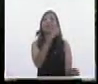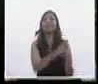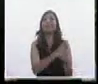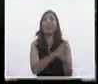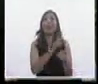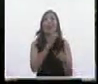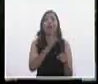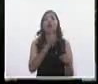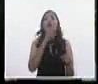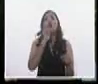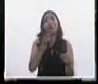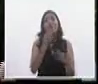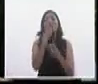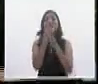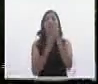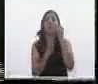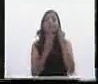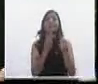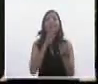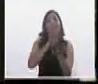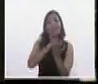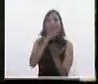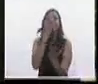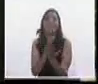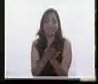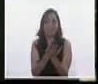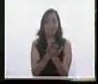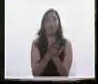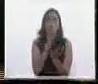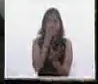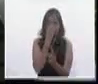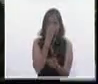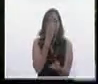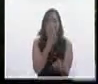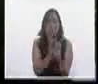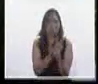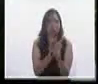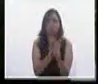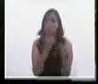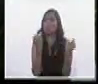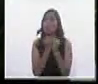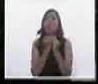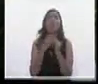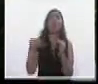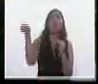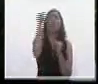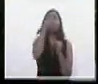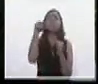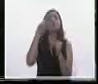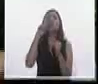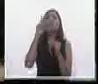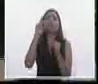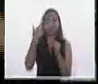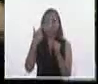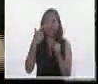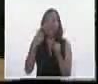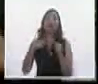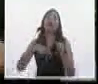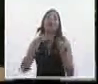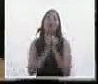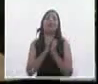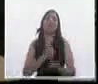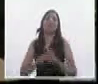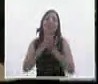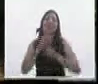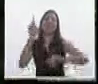enfoque bilingüe bicultural Qué significa que cursaron su bachillerato como cualquier otro estudiante de UDG pero con el apoyo de la